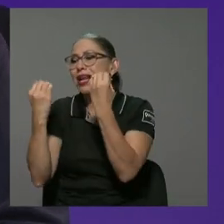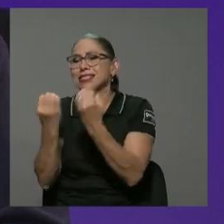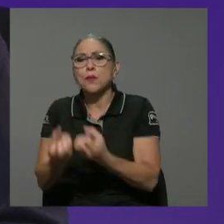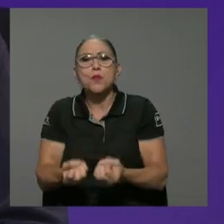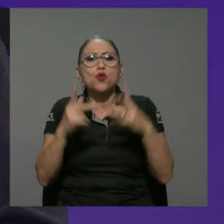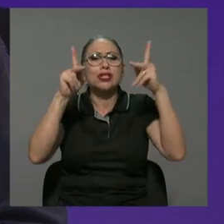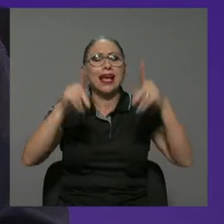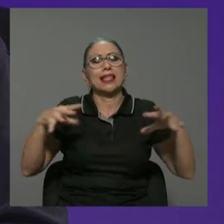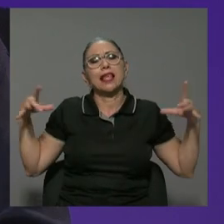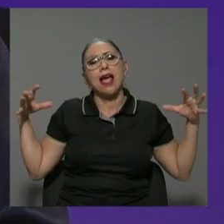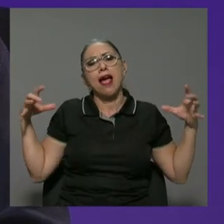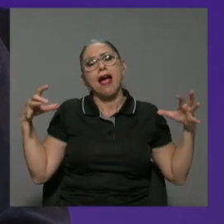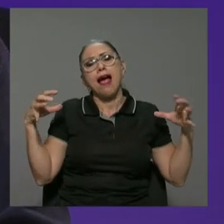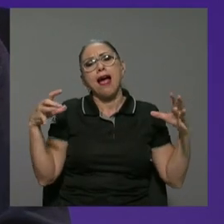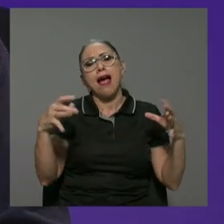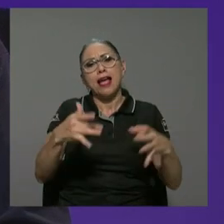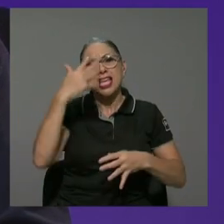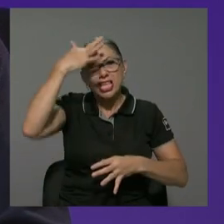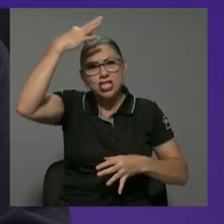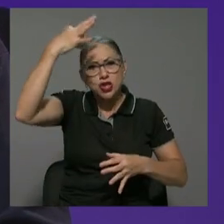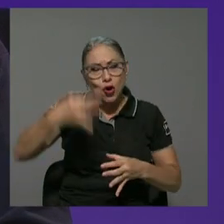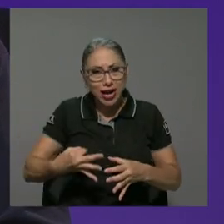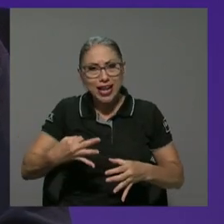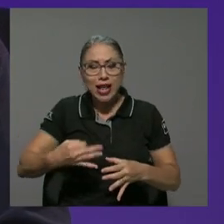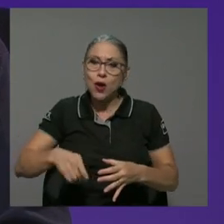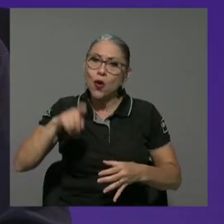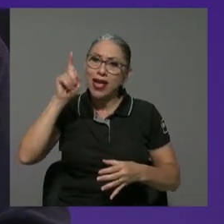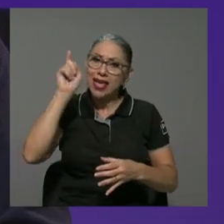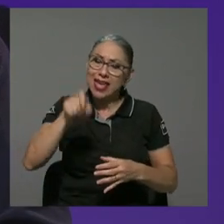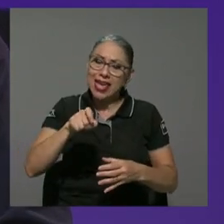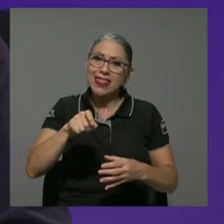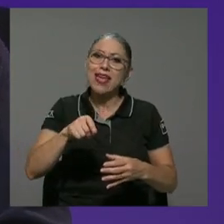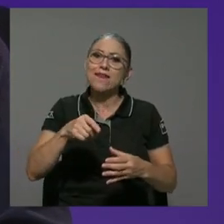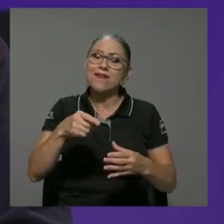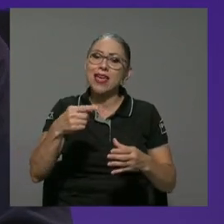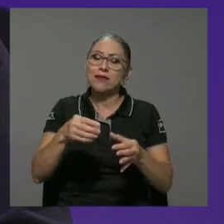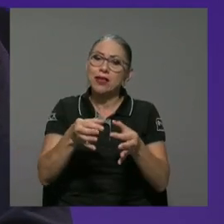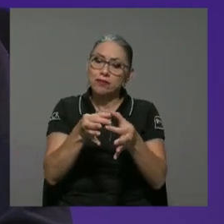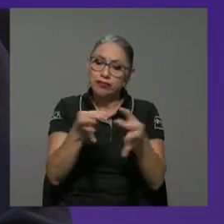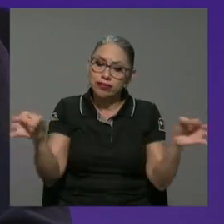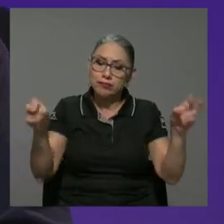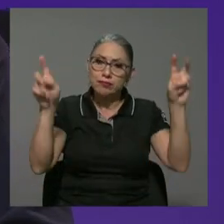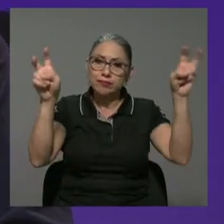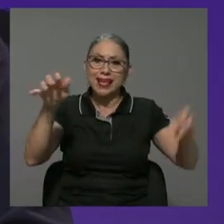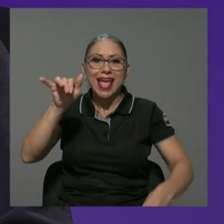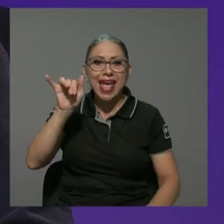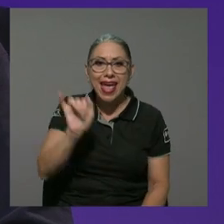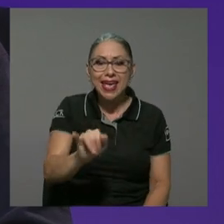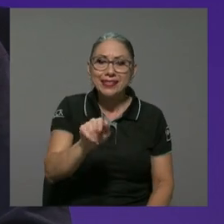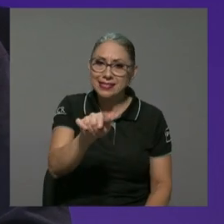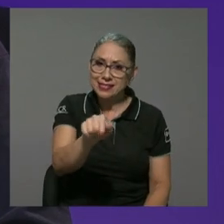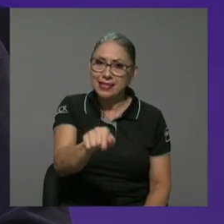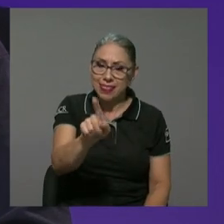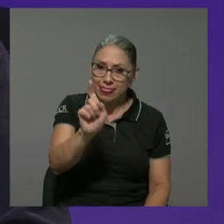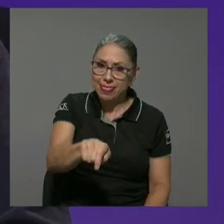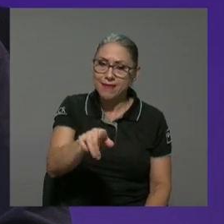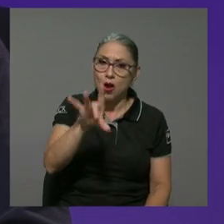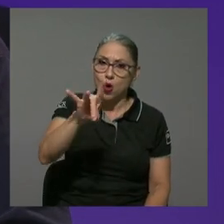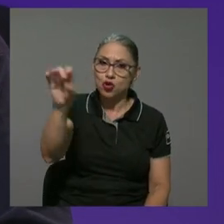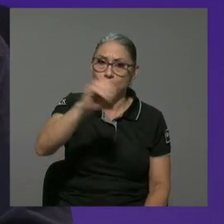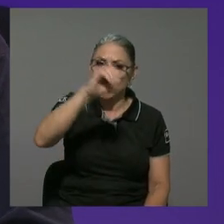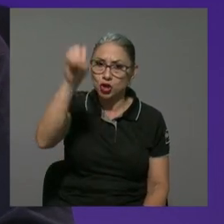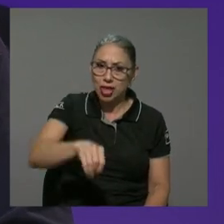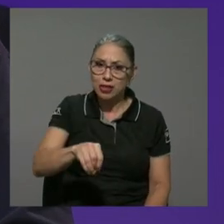Y yo creo que la consigna es la consigna que tiene que ser, es el 8%. Es el 8%